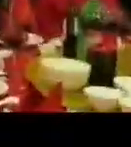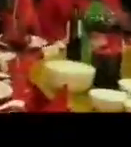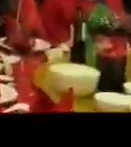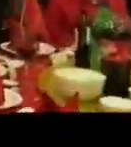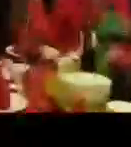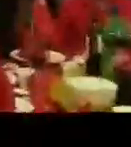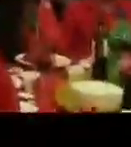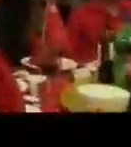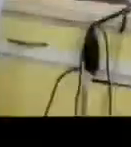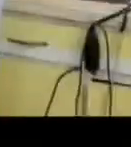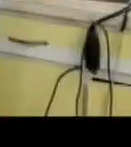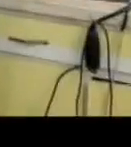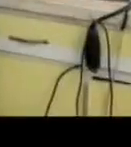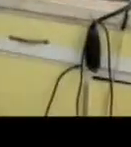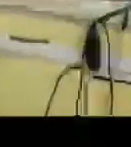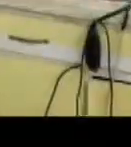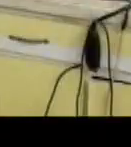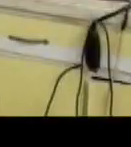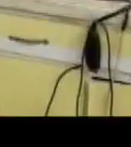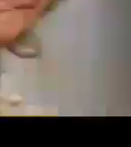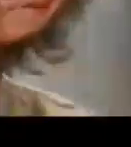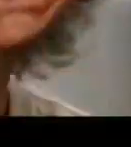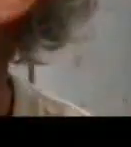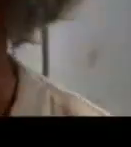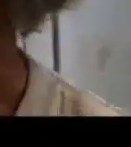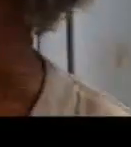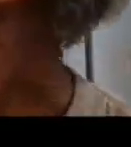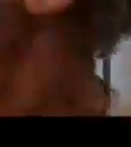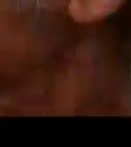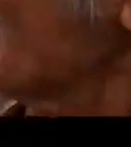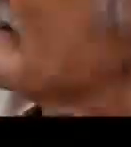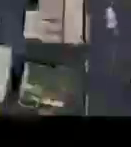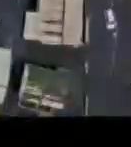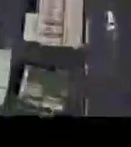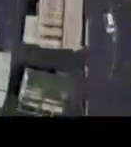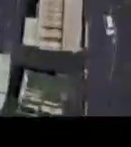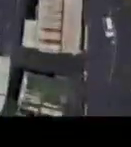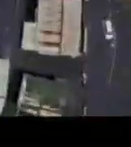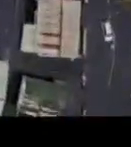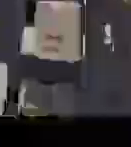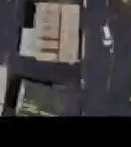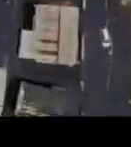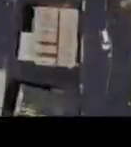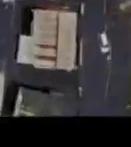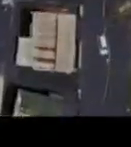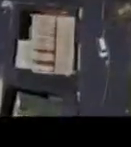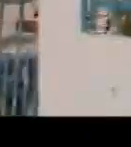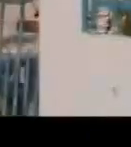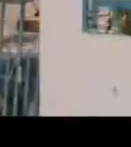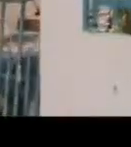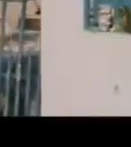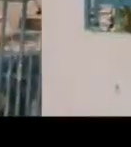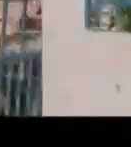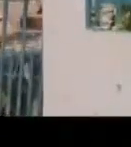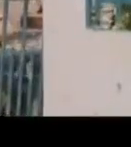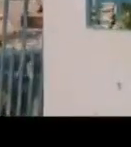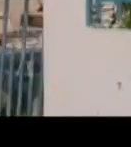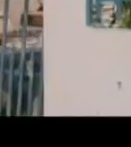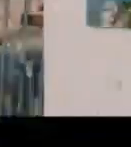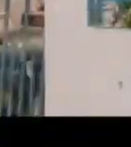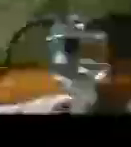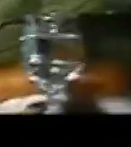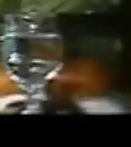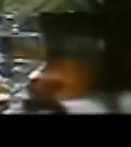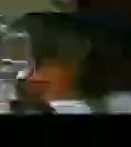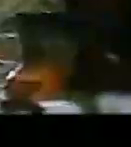Una mirada a sus personajes y lugares. Explorando temas trascendentales. En los meses de oscuridad que dejó la tormenta tras su